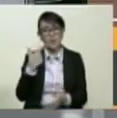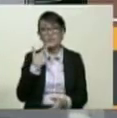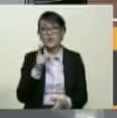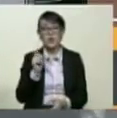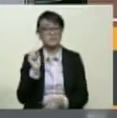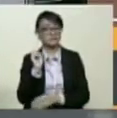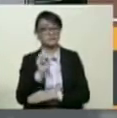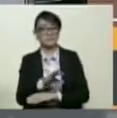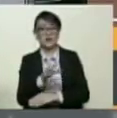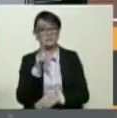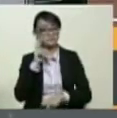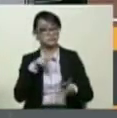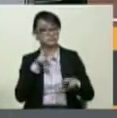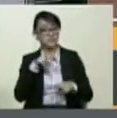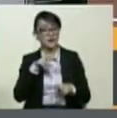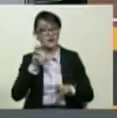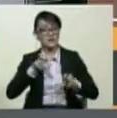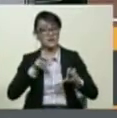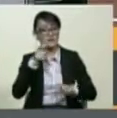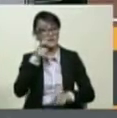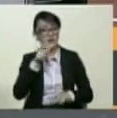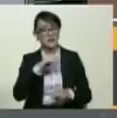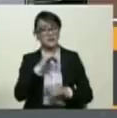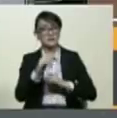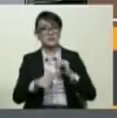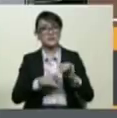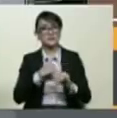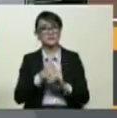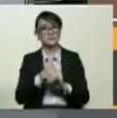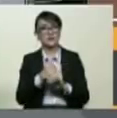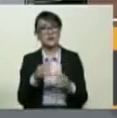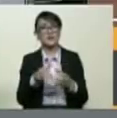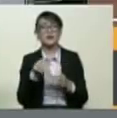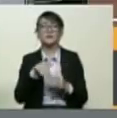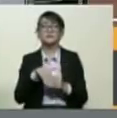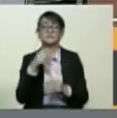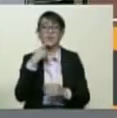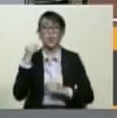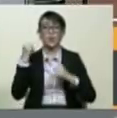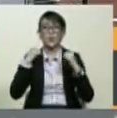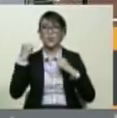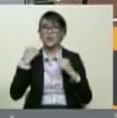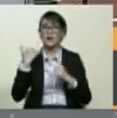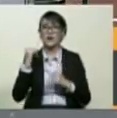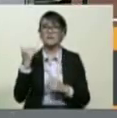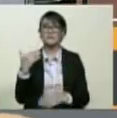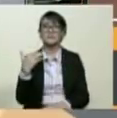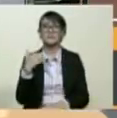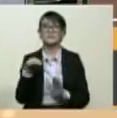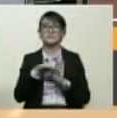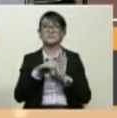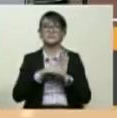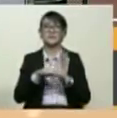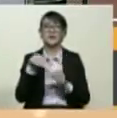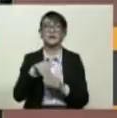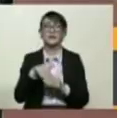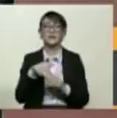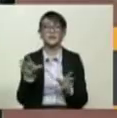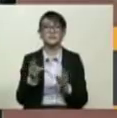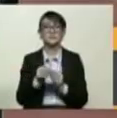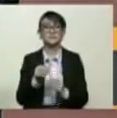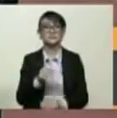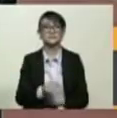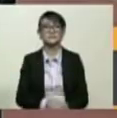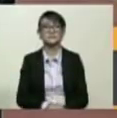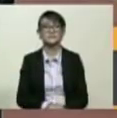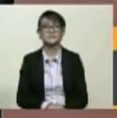va a enviar observadores electorales a estos comicios por dudar precisamente de la falta de garantías electorales. Gracias. Sí,